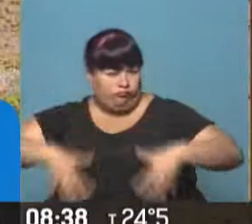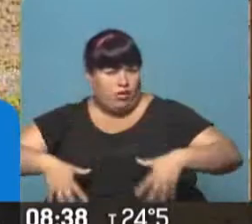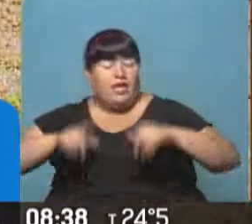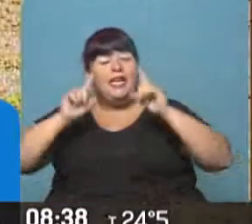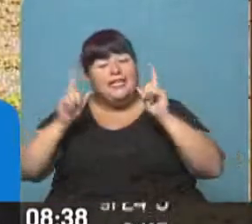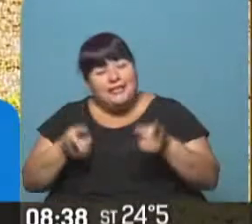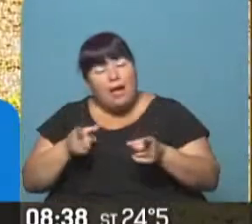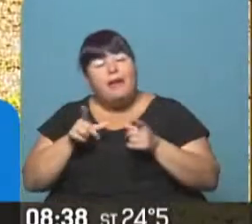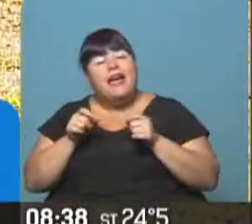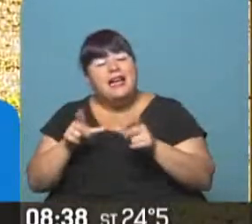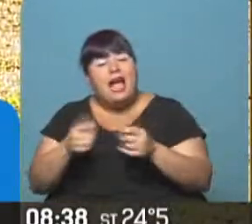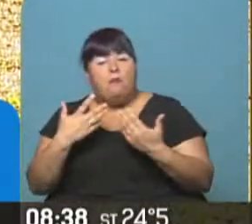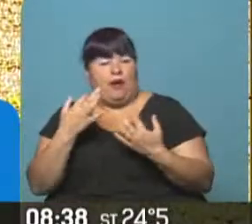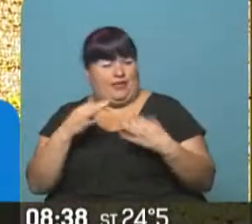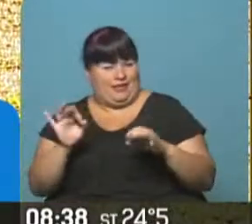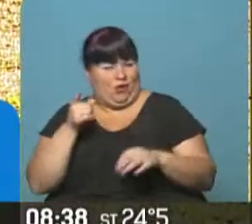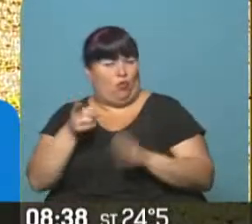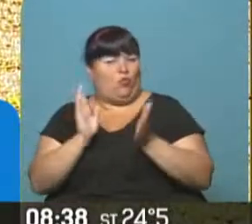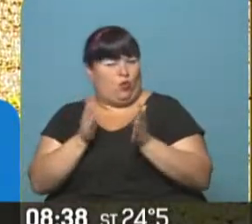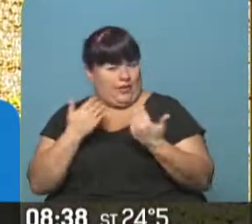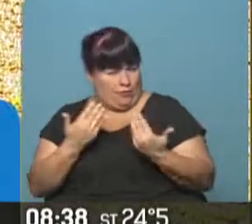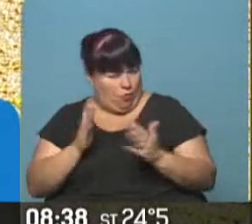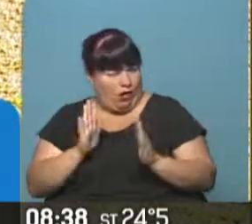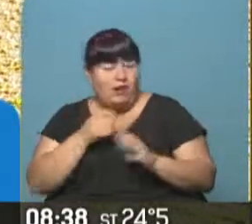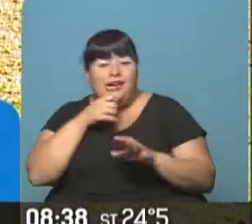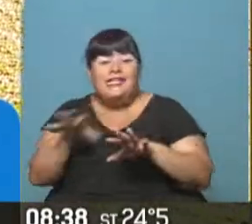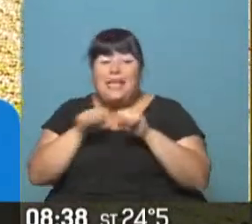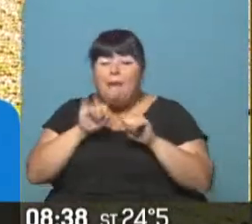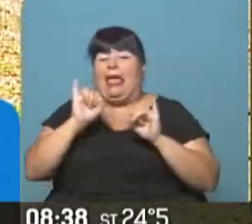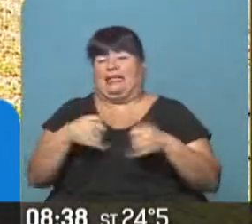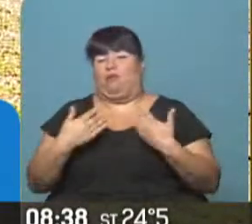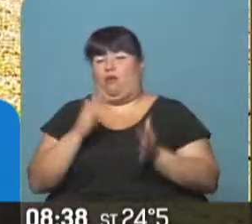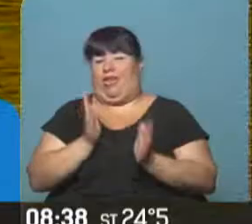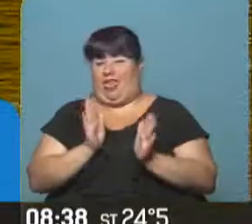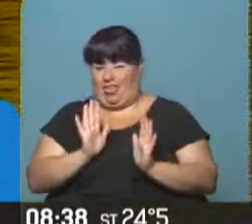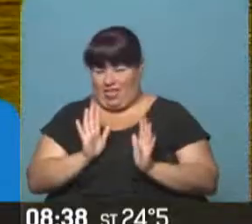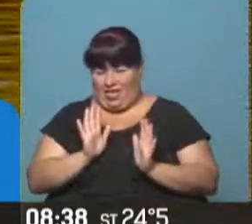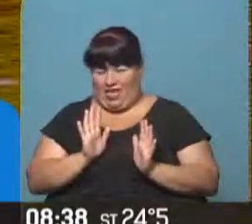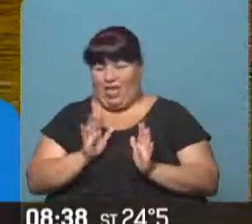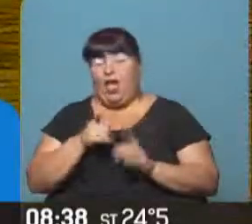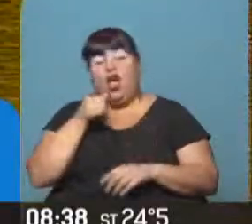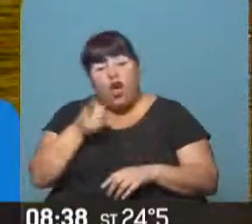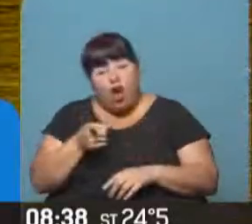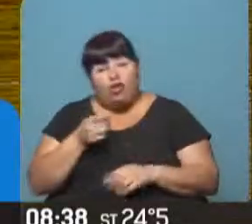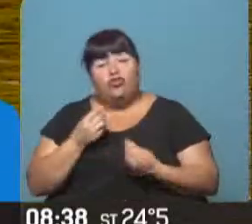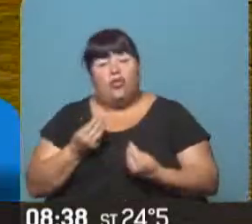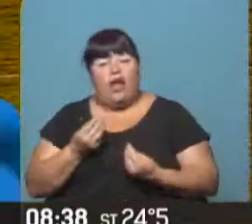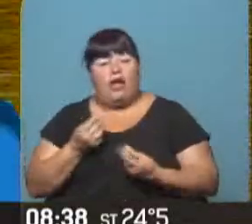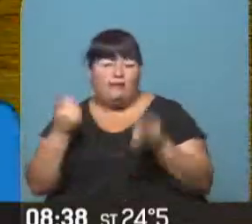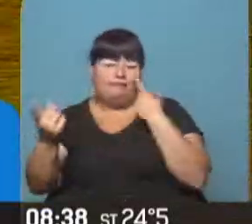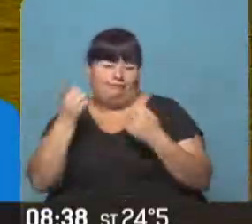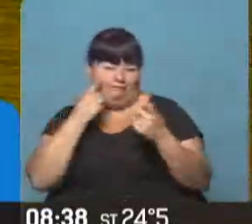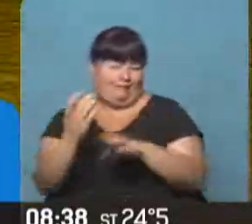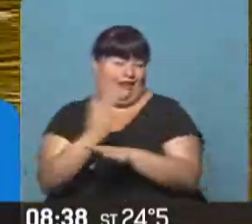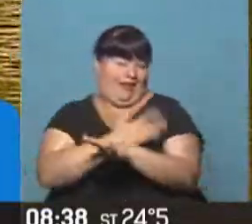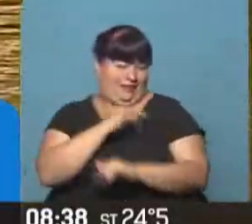también es un cáncer que se puede evitar y se puede curar si se detecta precozmente. Para evitarlo, las precauciones